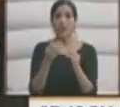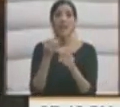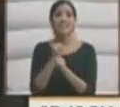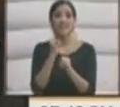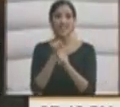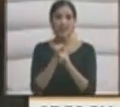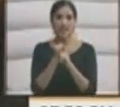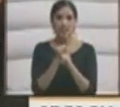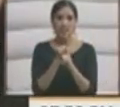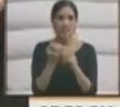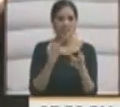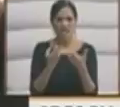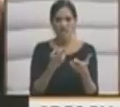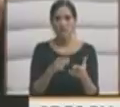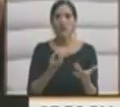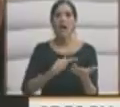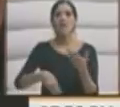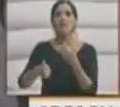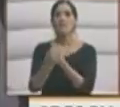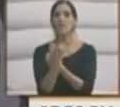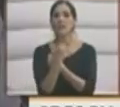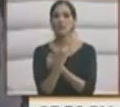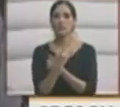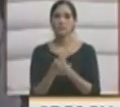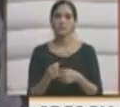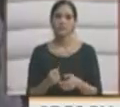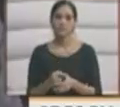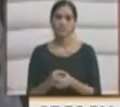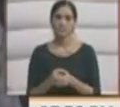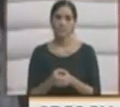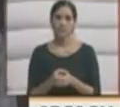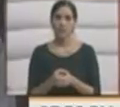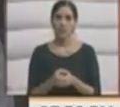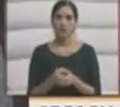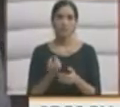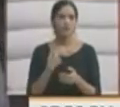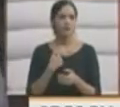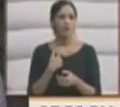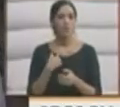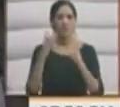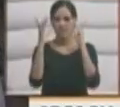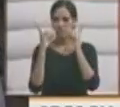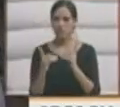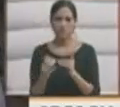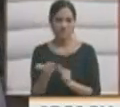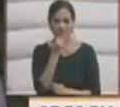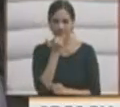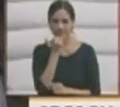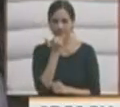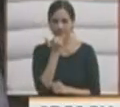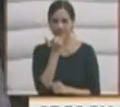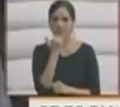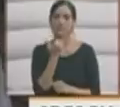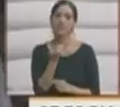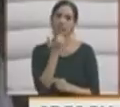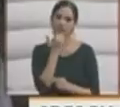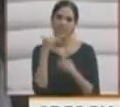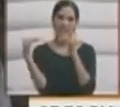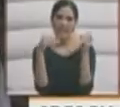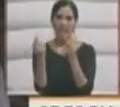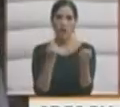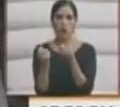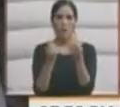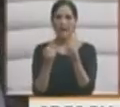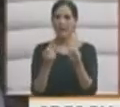a dar pasos en falso. Tomé una decisión que no fue la correcta. Y esa decisión la tomé en vista de esa guerra económica, ese